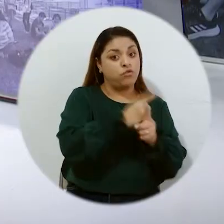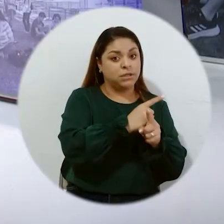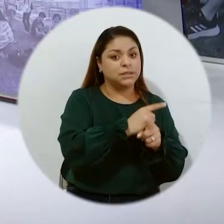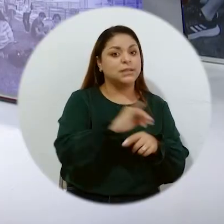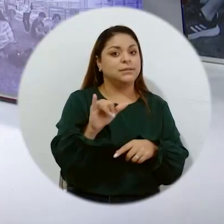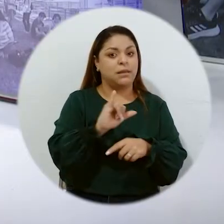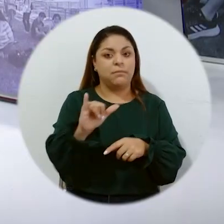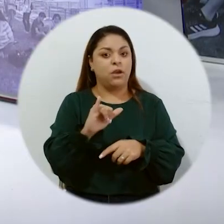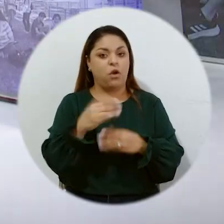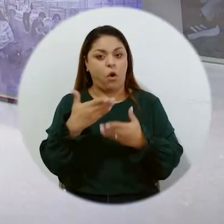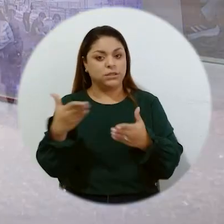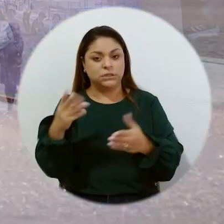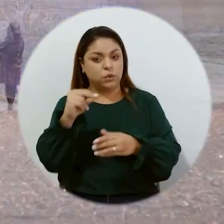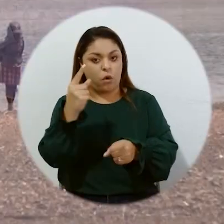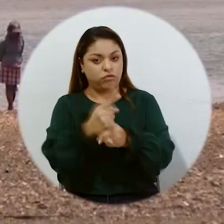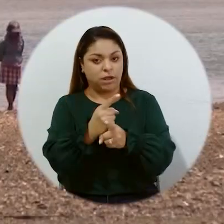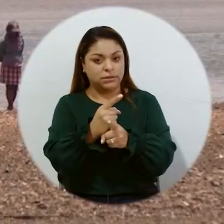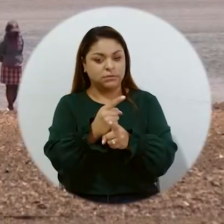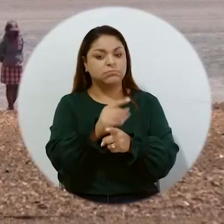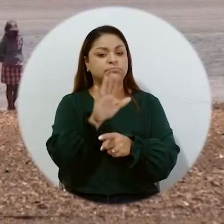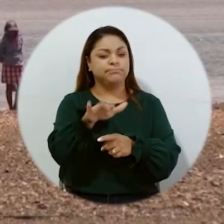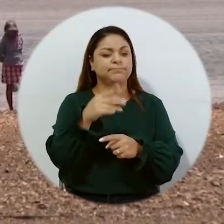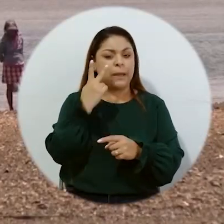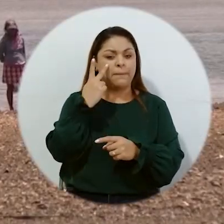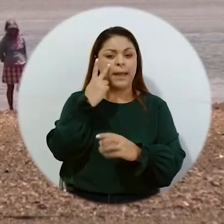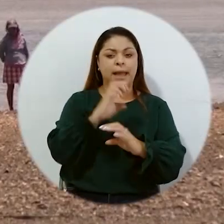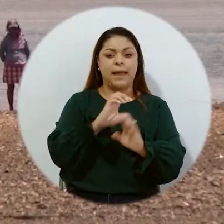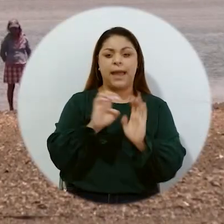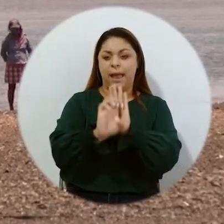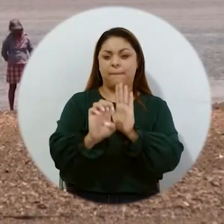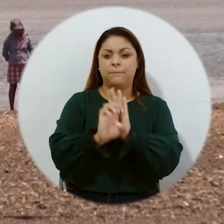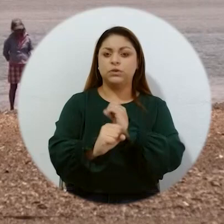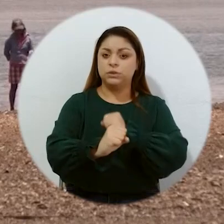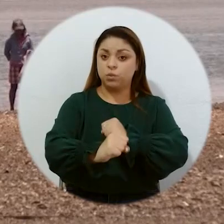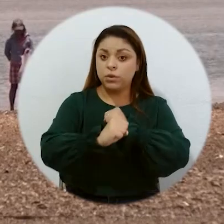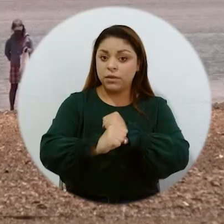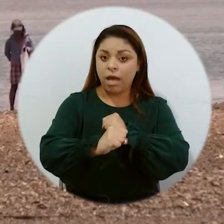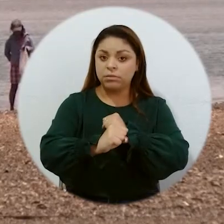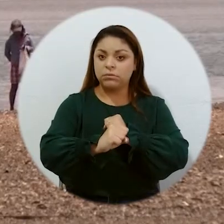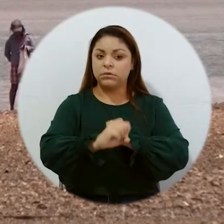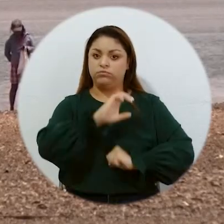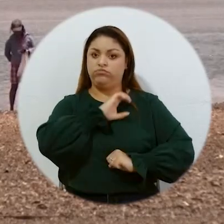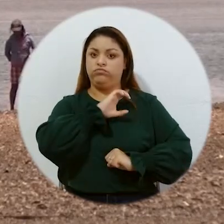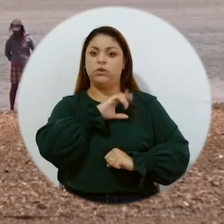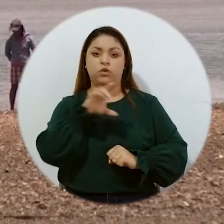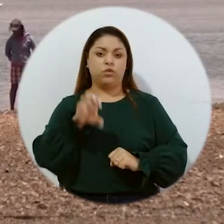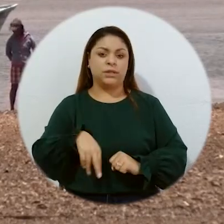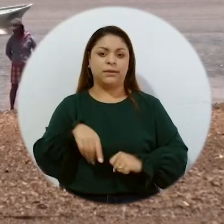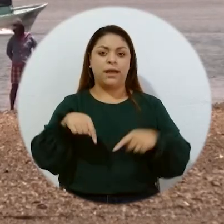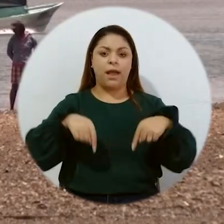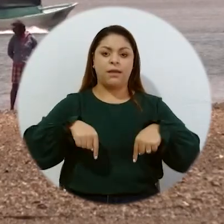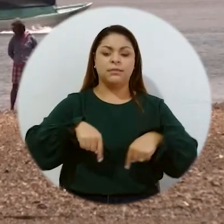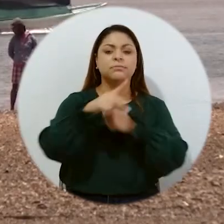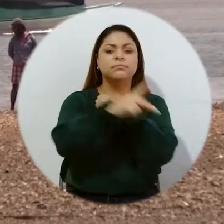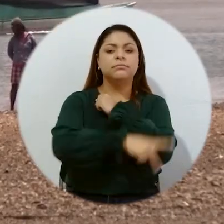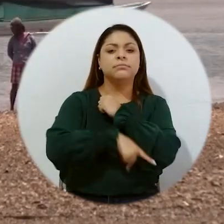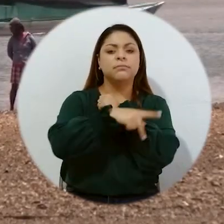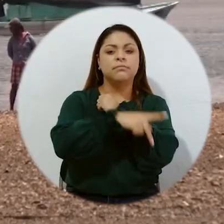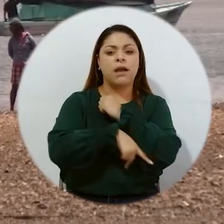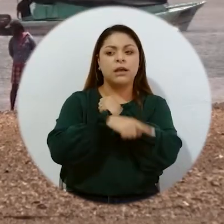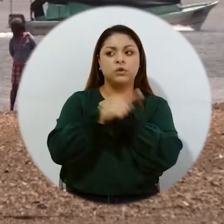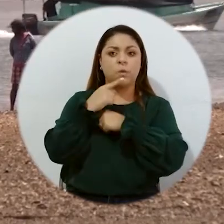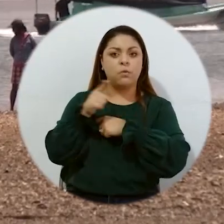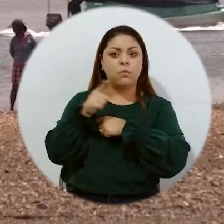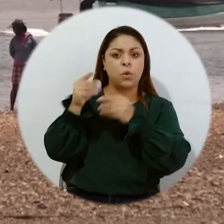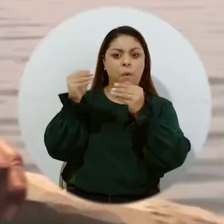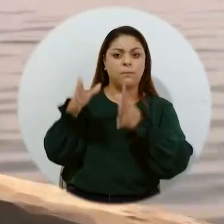lícitas y pasan muchas cosas ilícitas. En términos de seguridad, por ejemplo, Costa Rica es un país, y lo